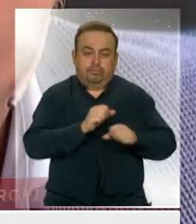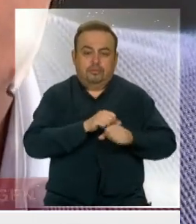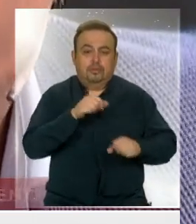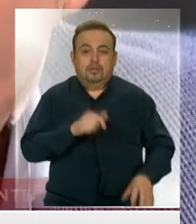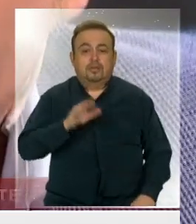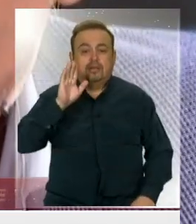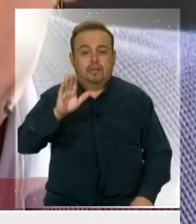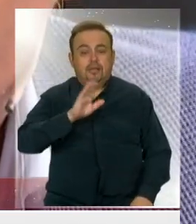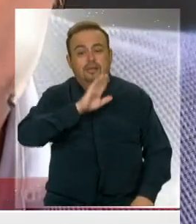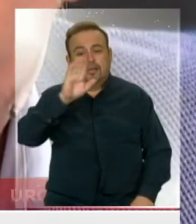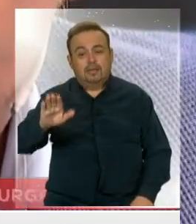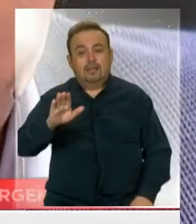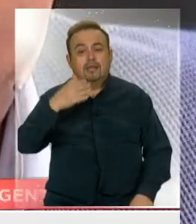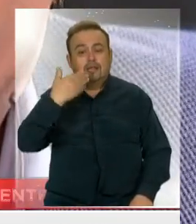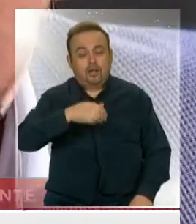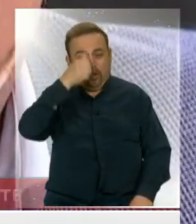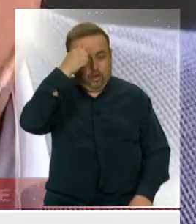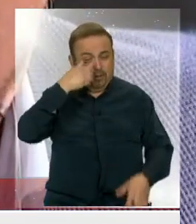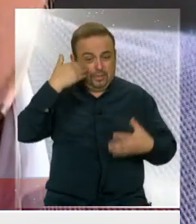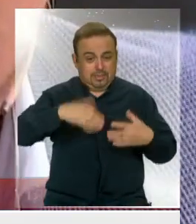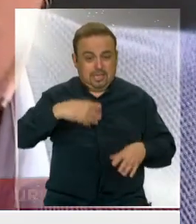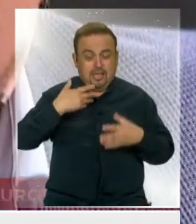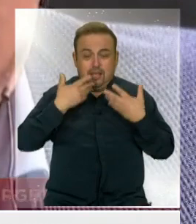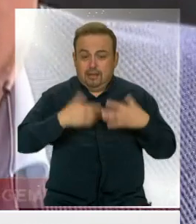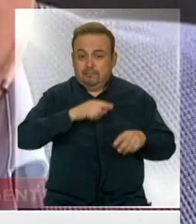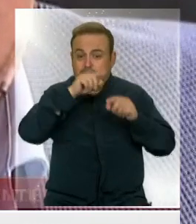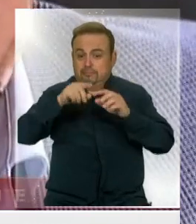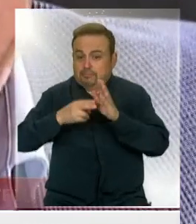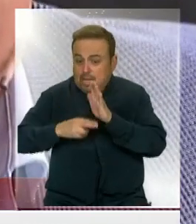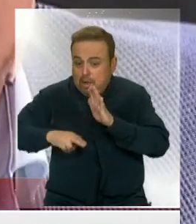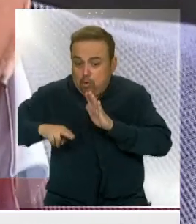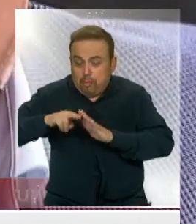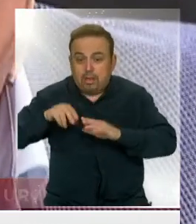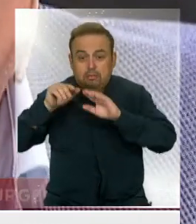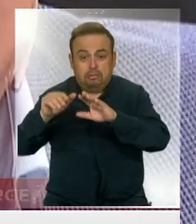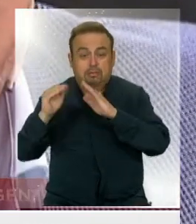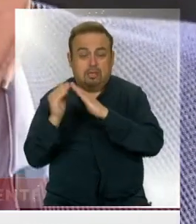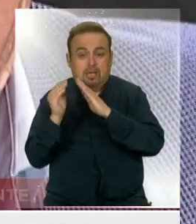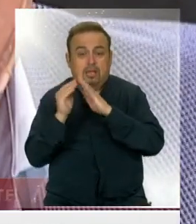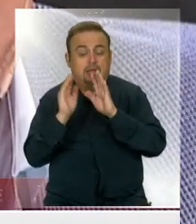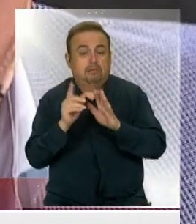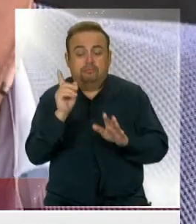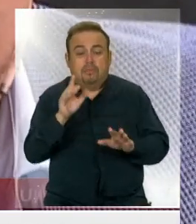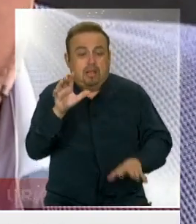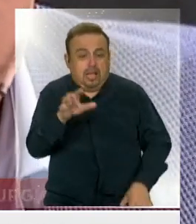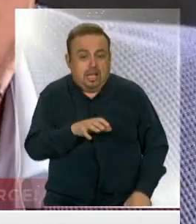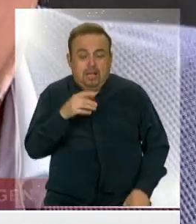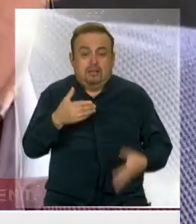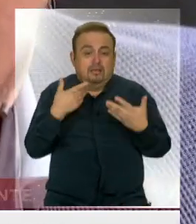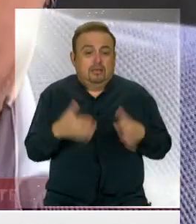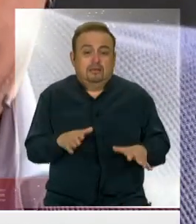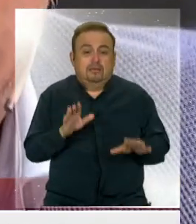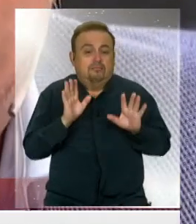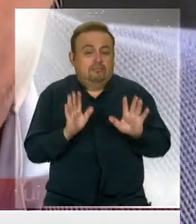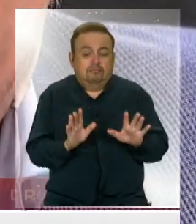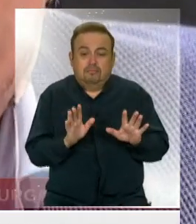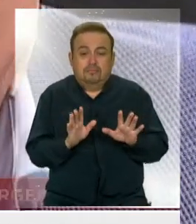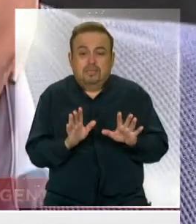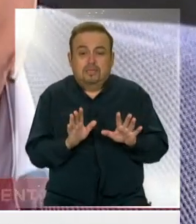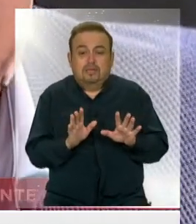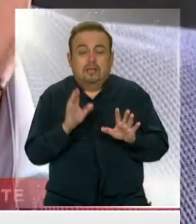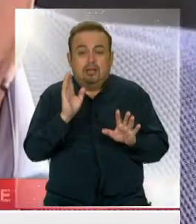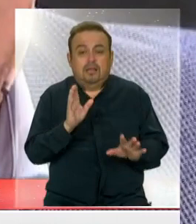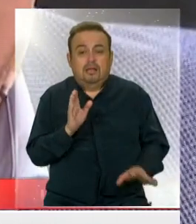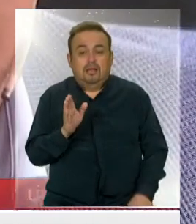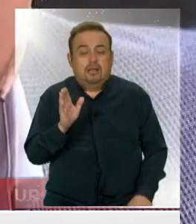había instalado tras su operación en la cabeza. Dice, y un día ocurrió, lo inevitable sucedió,